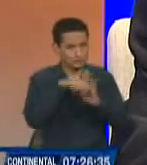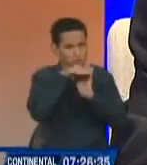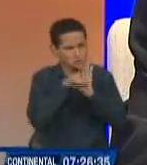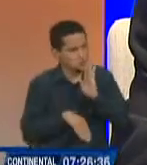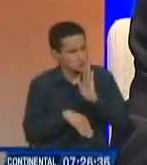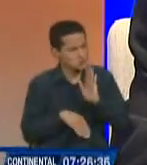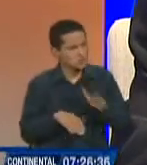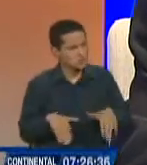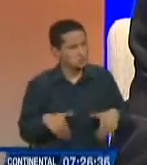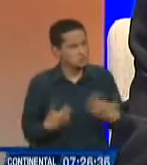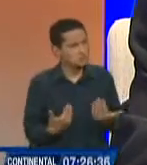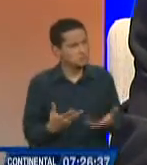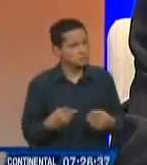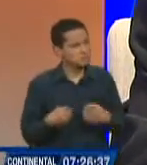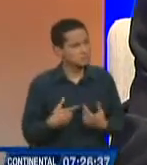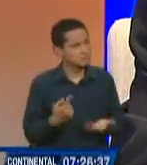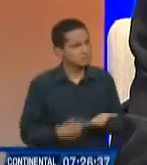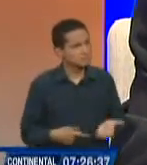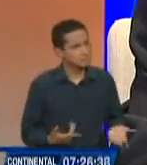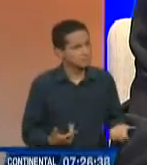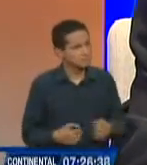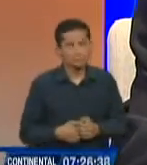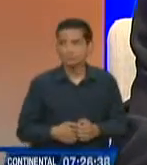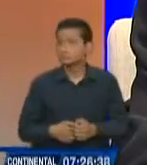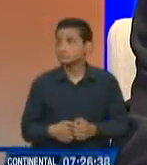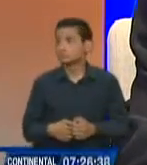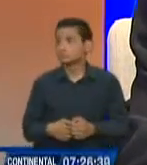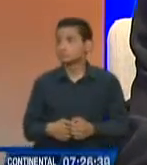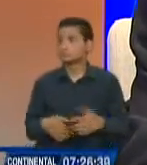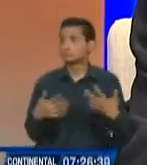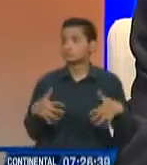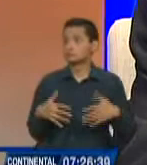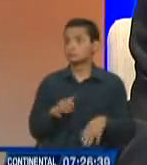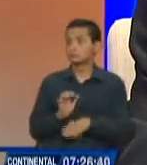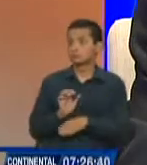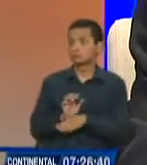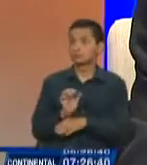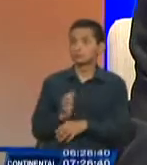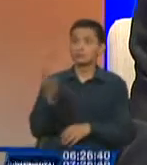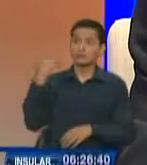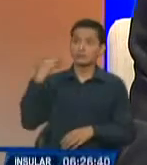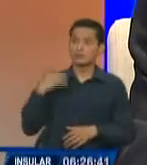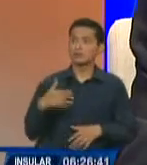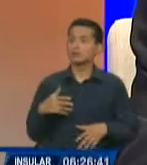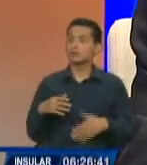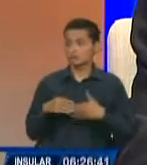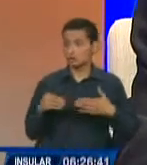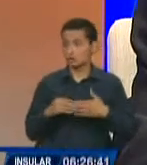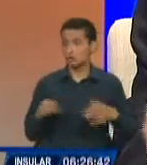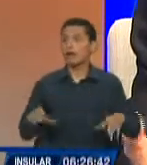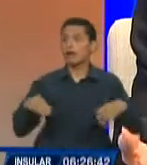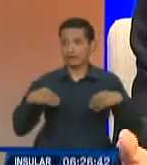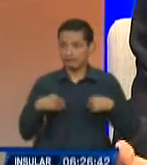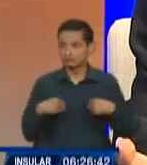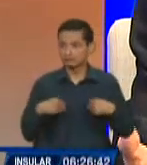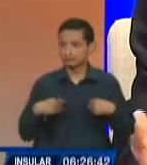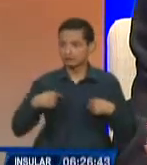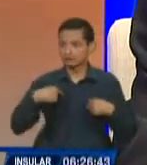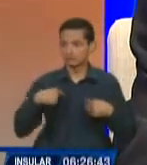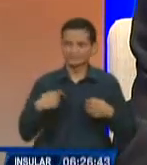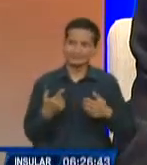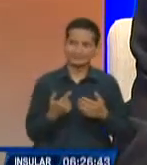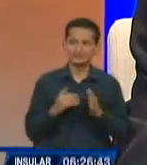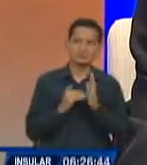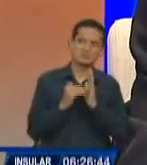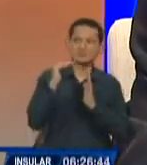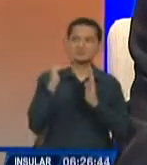las características de la dolarización. Efectivamente, cuando el Ecuador entró en un esquema de dolarización, perdimos la posibilidad de tener